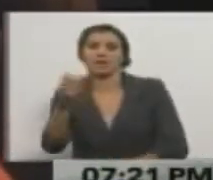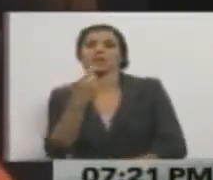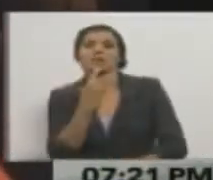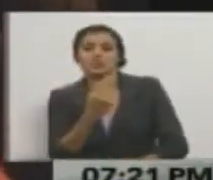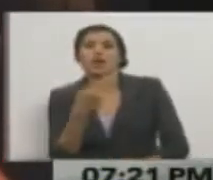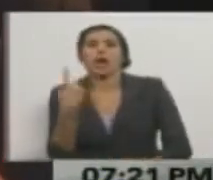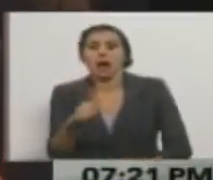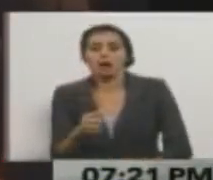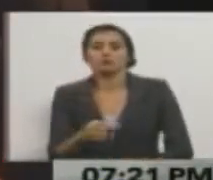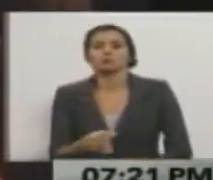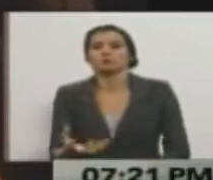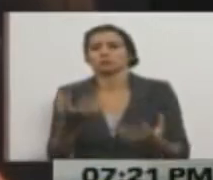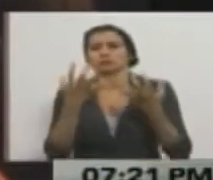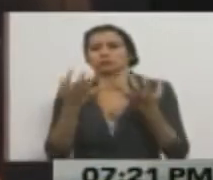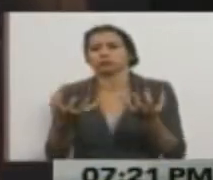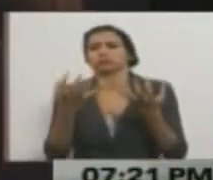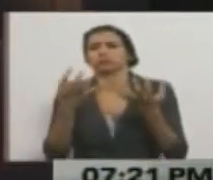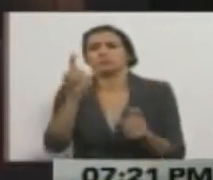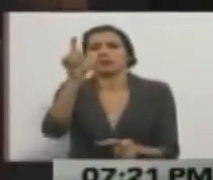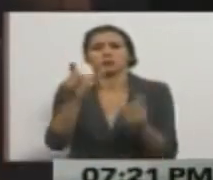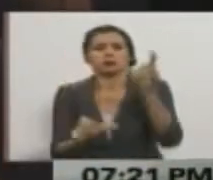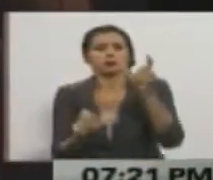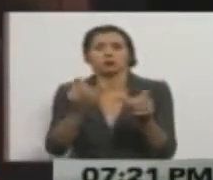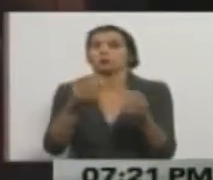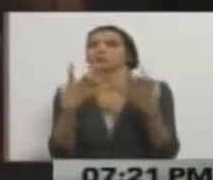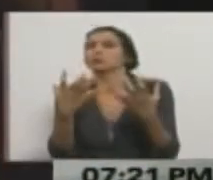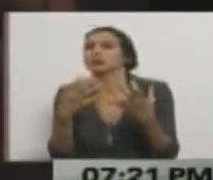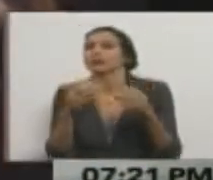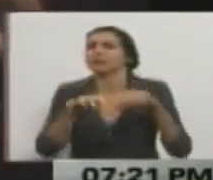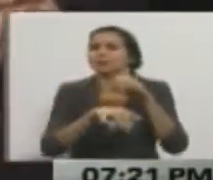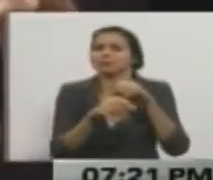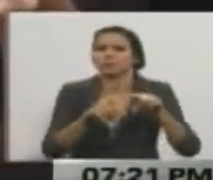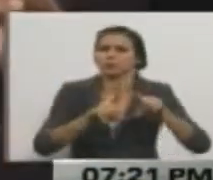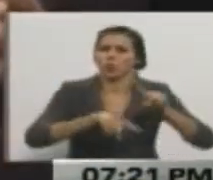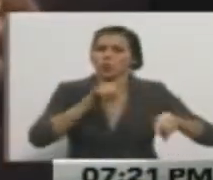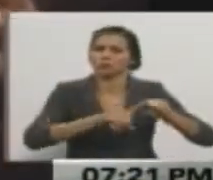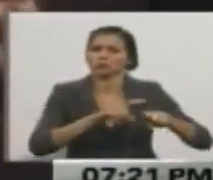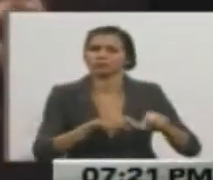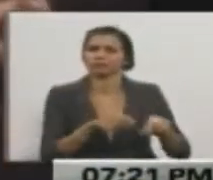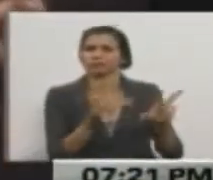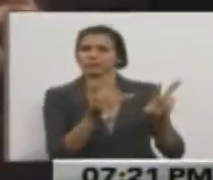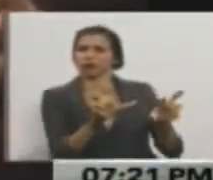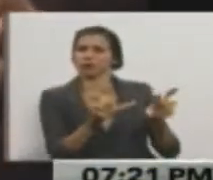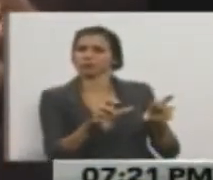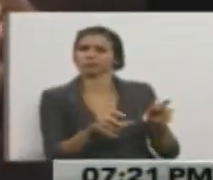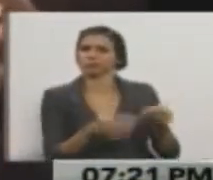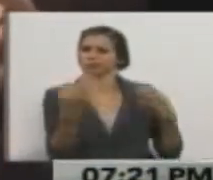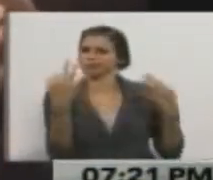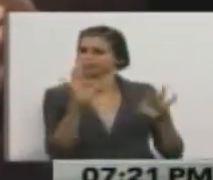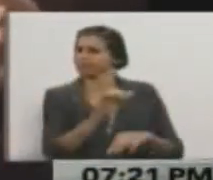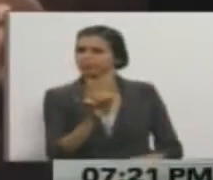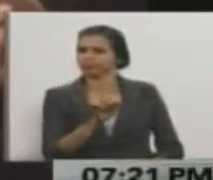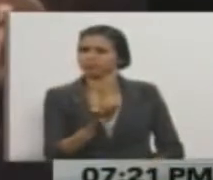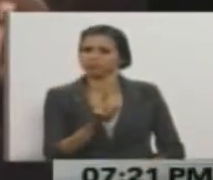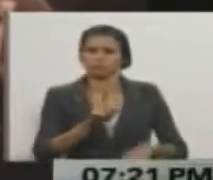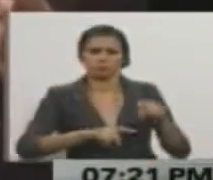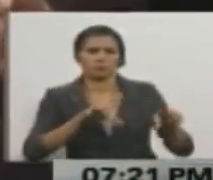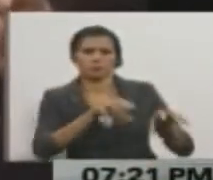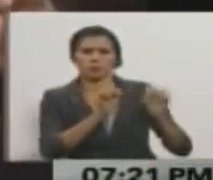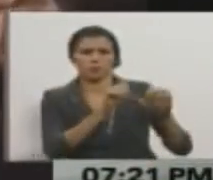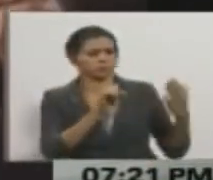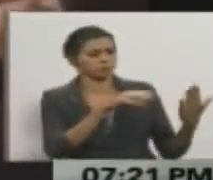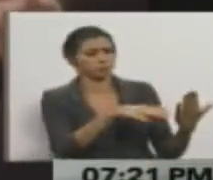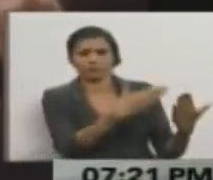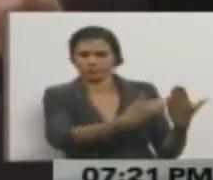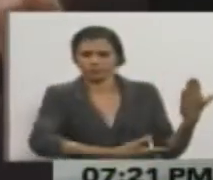de decenas de miles de eventos fraudulentos en el proceso de autorización. Nosotros estamos a la espera